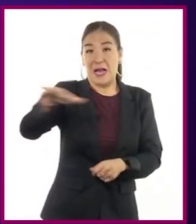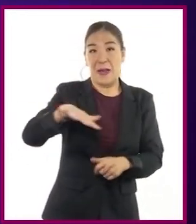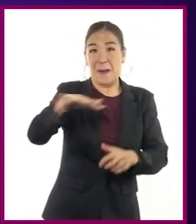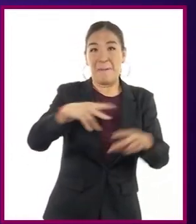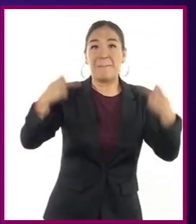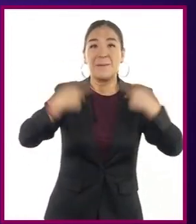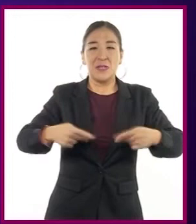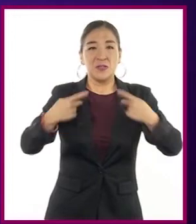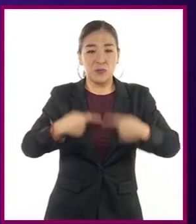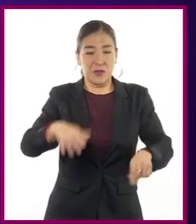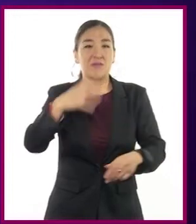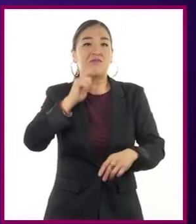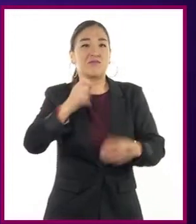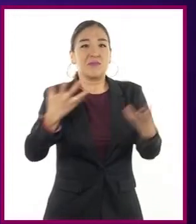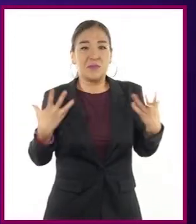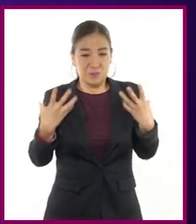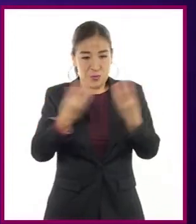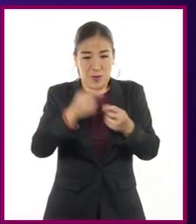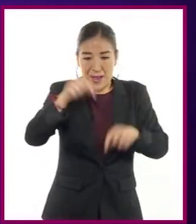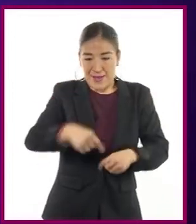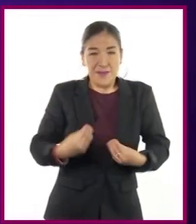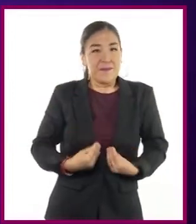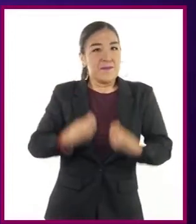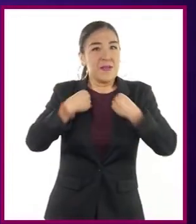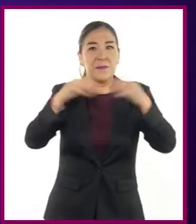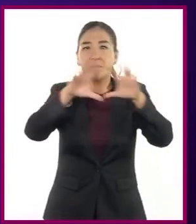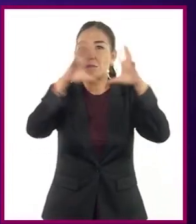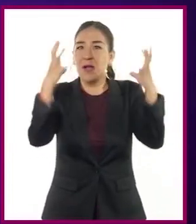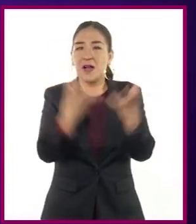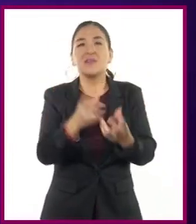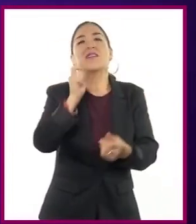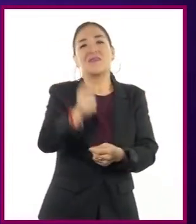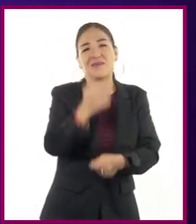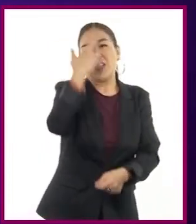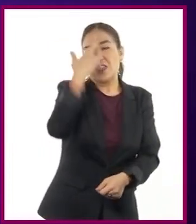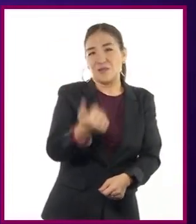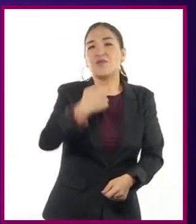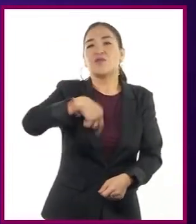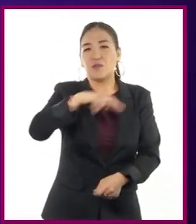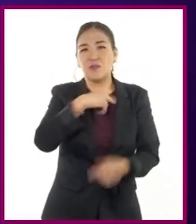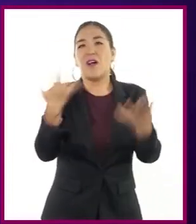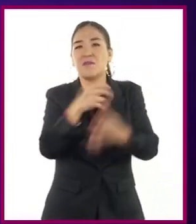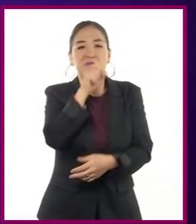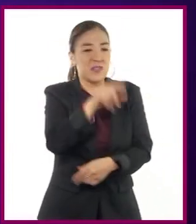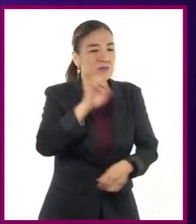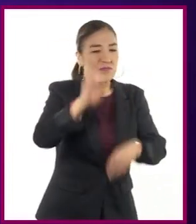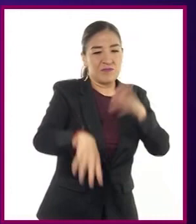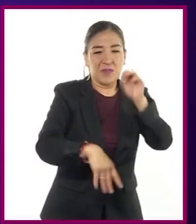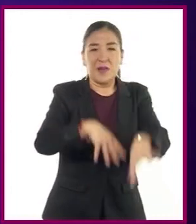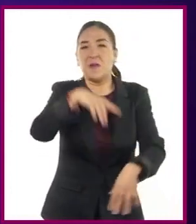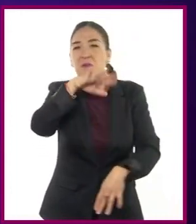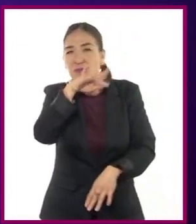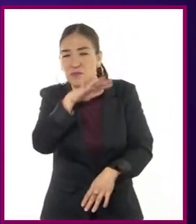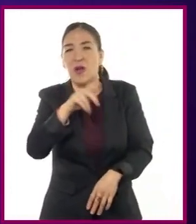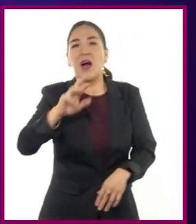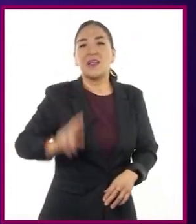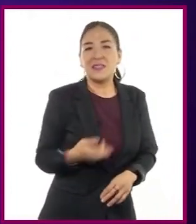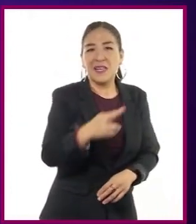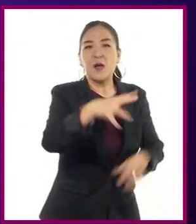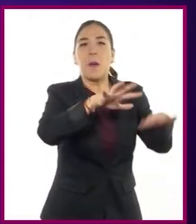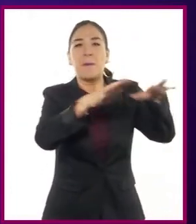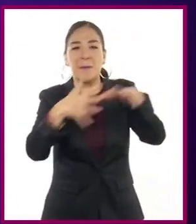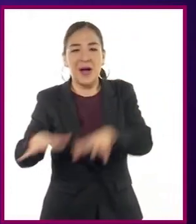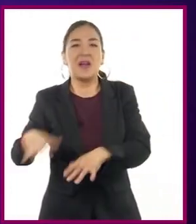habitamos el planeta somos quienes provocamos el deterioro y contaminación del agua al utilizar los mares, ríos y lagos